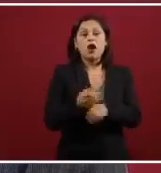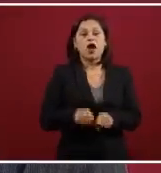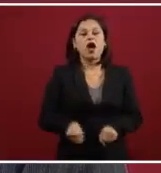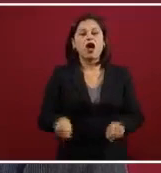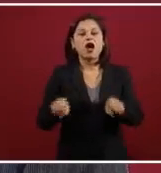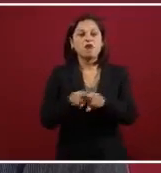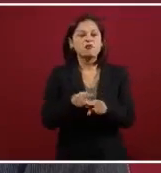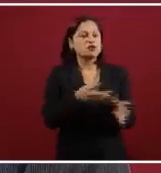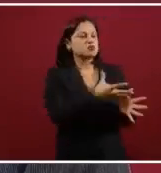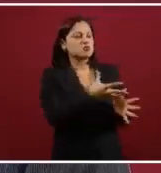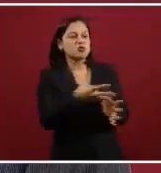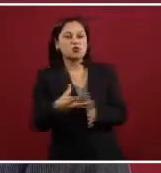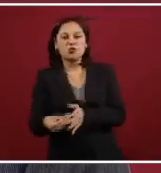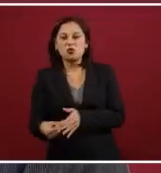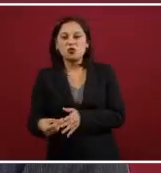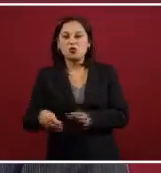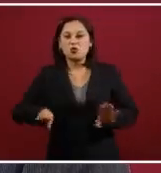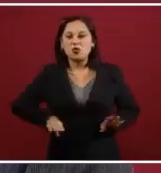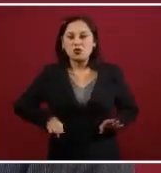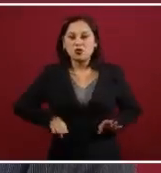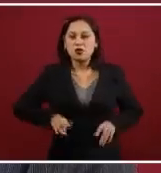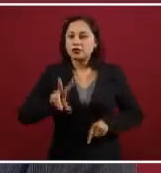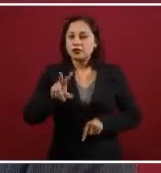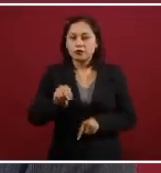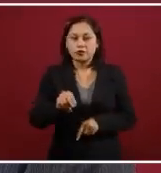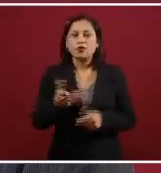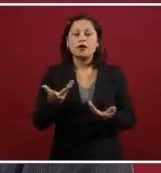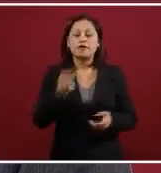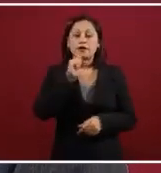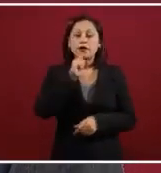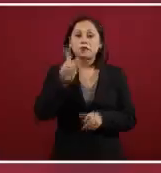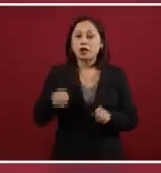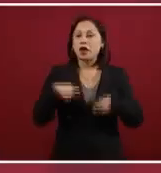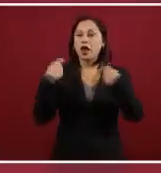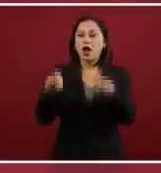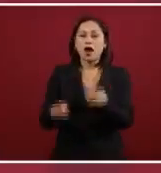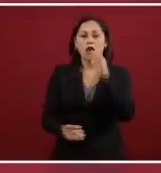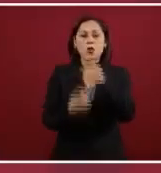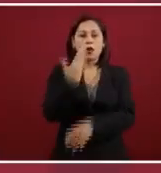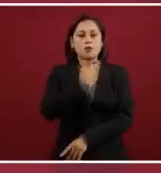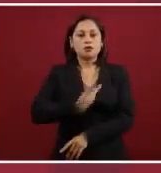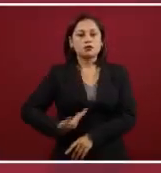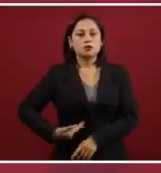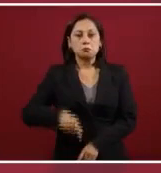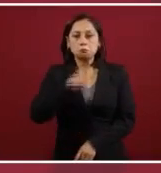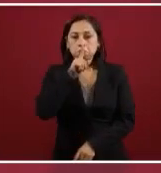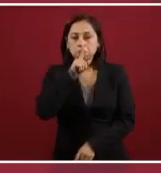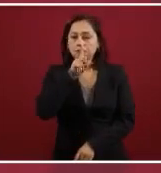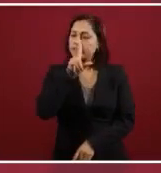que no fue un simple cambio de gobierno, es un cambio de régimen,